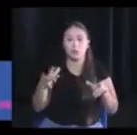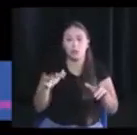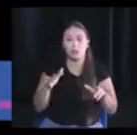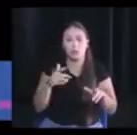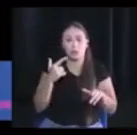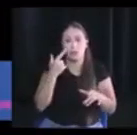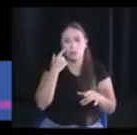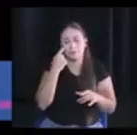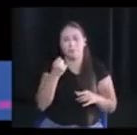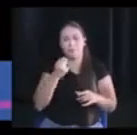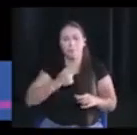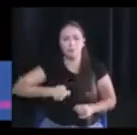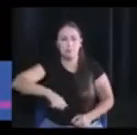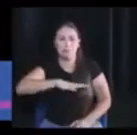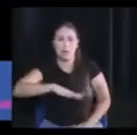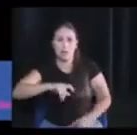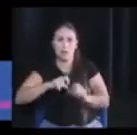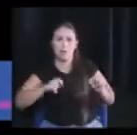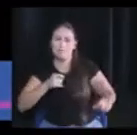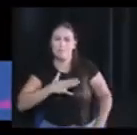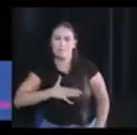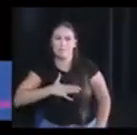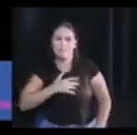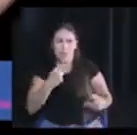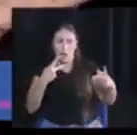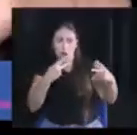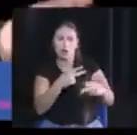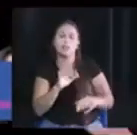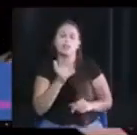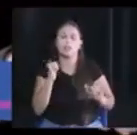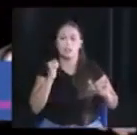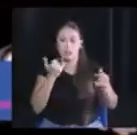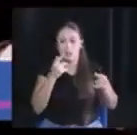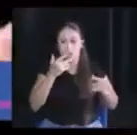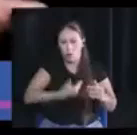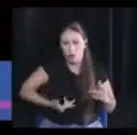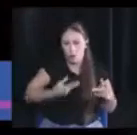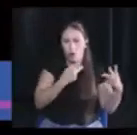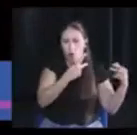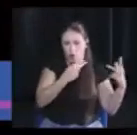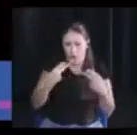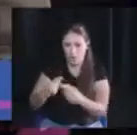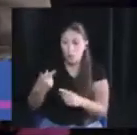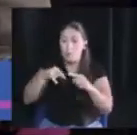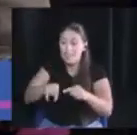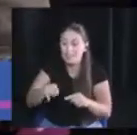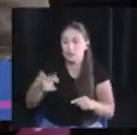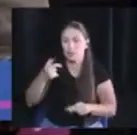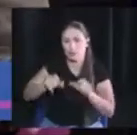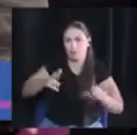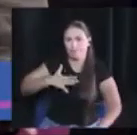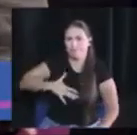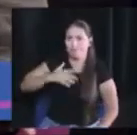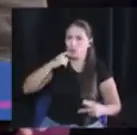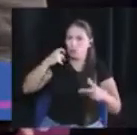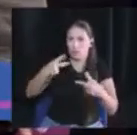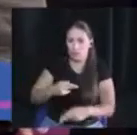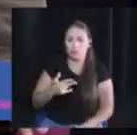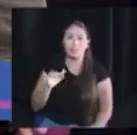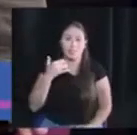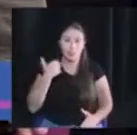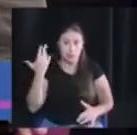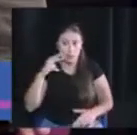concitar mucho rechazo social, este recorte, ellos se están recortando en todos lados, ¿no? Mirá, Leandro, yo volví al Uruguay del exilio